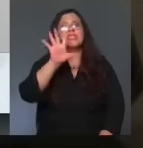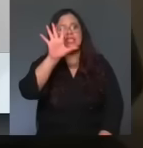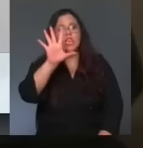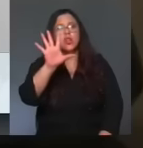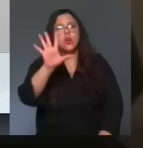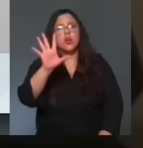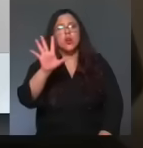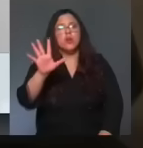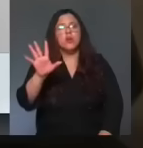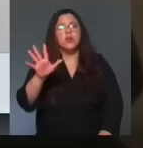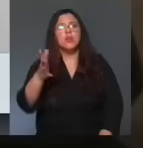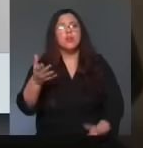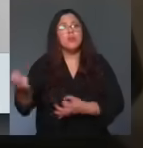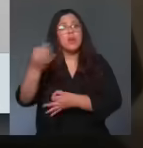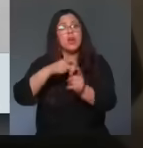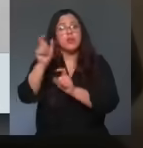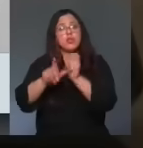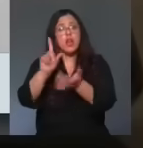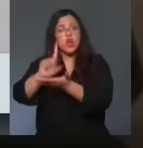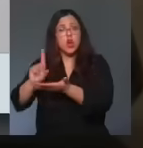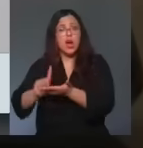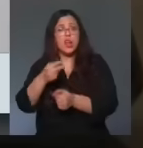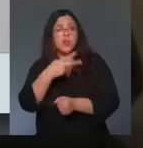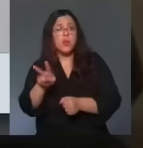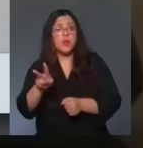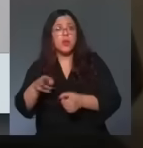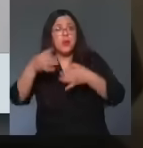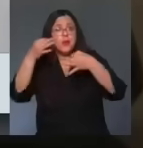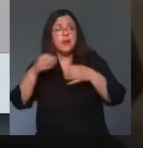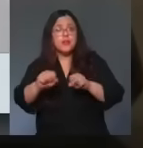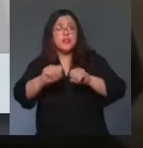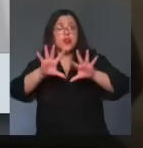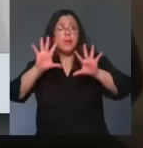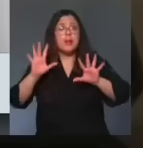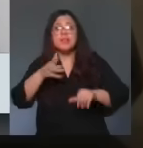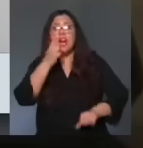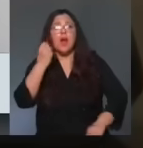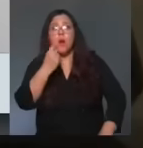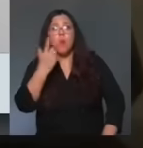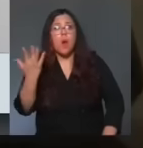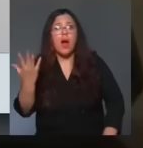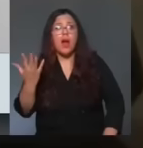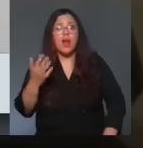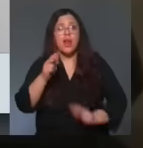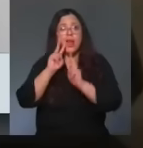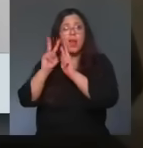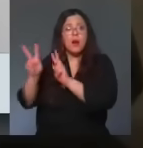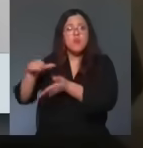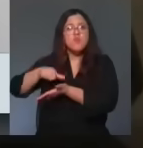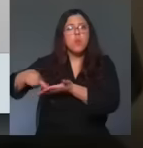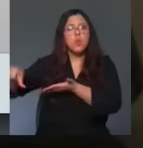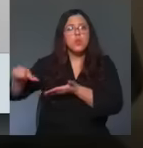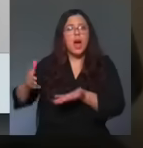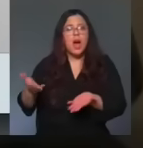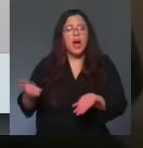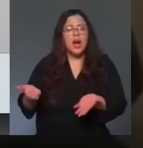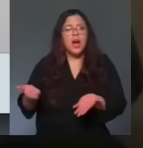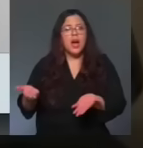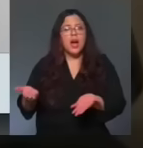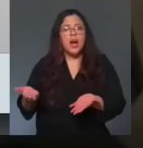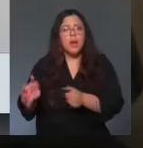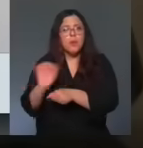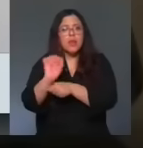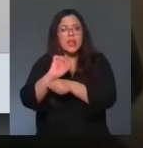los locatarios. Y me encuentro con la genial sorpresa que tengo un parte por